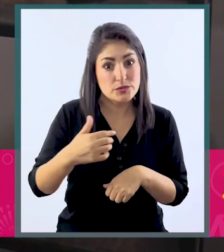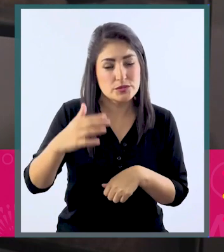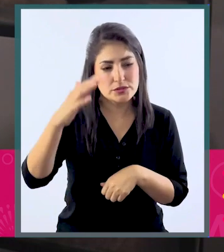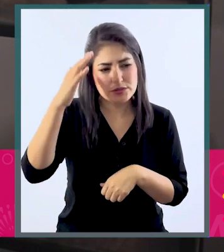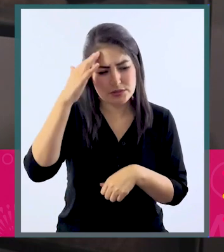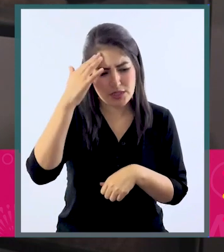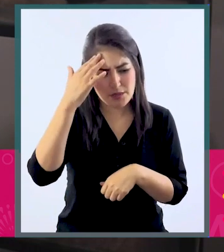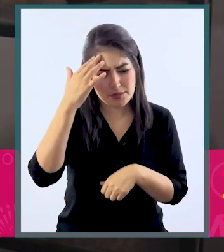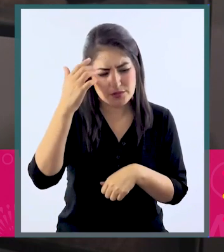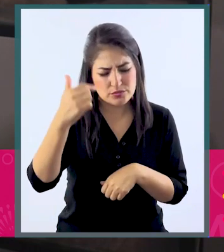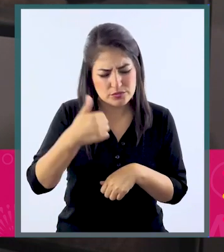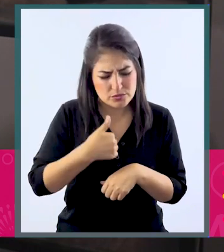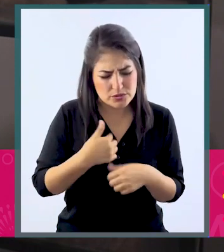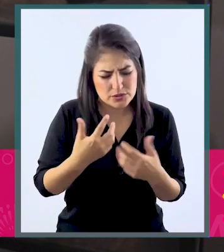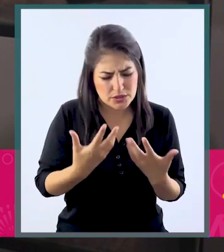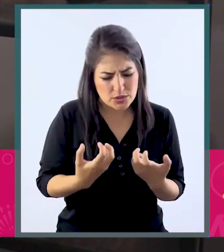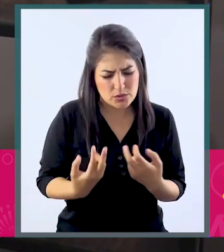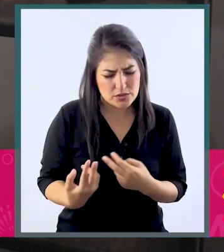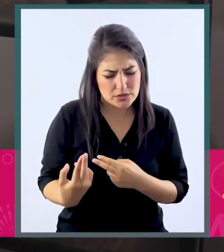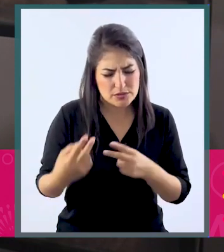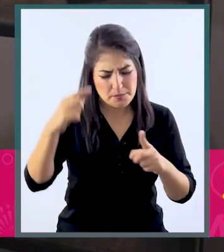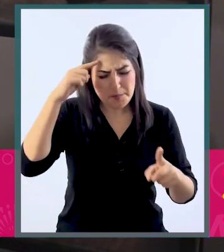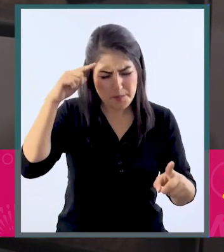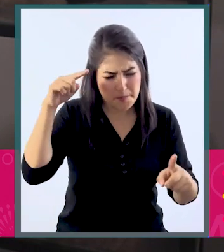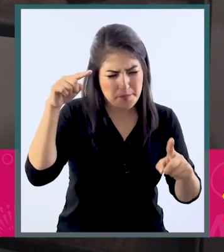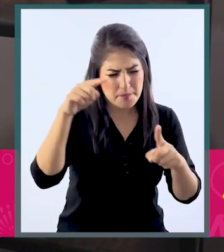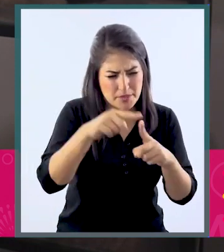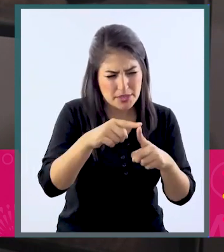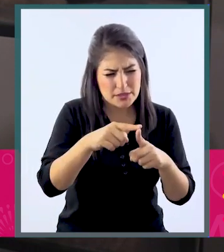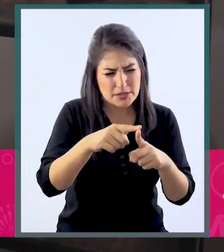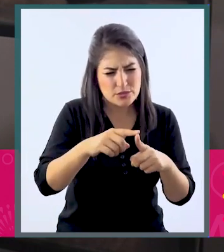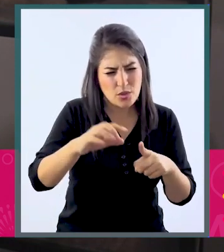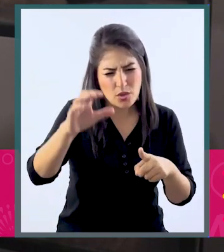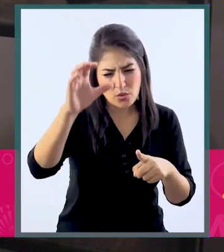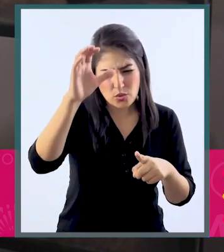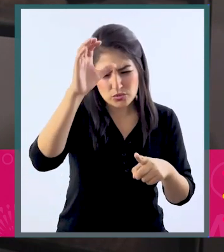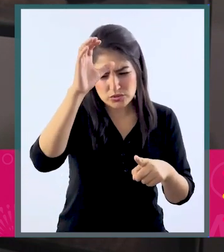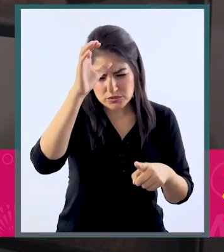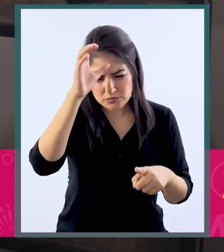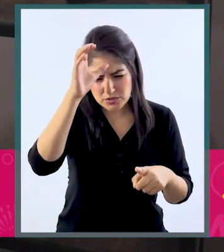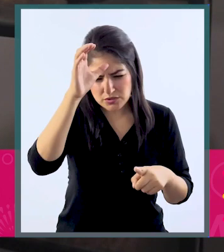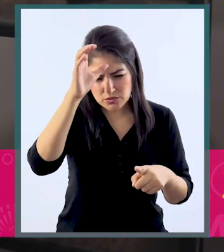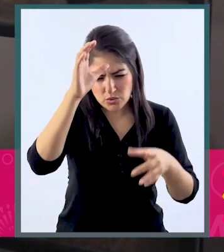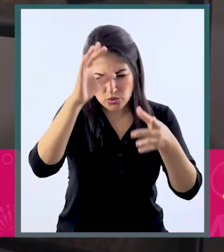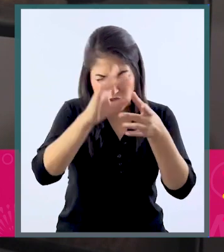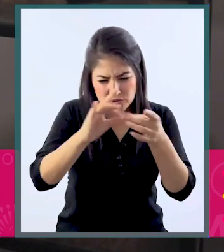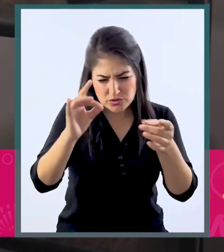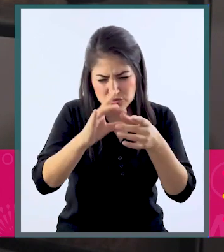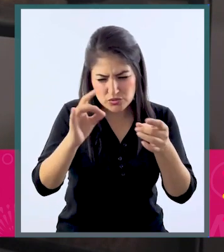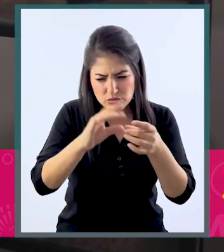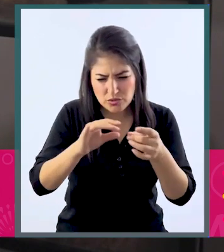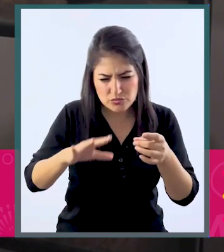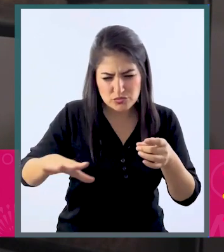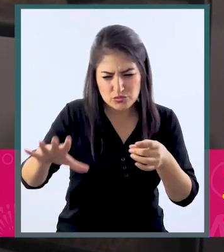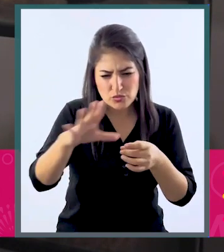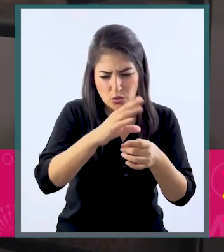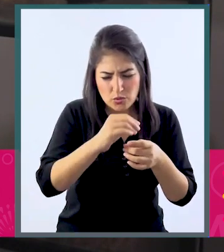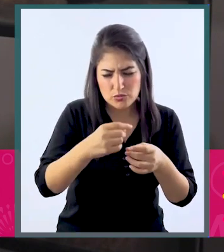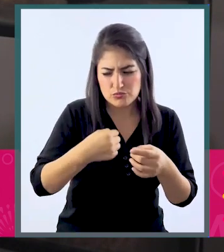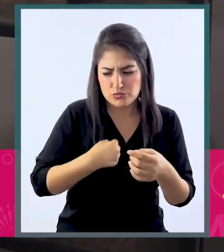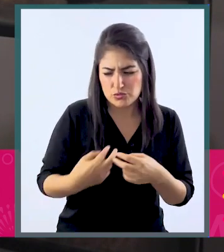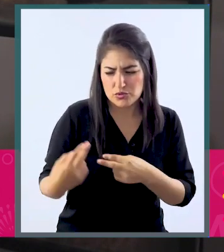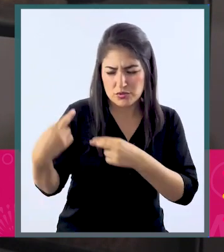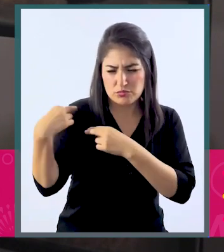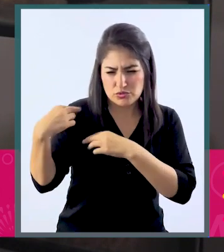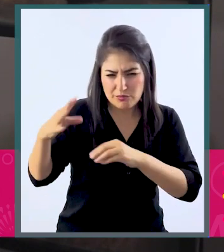se fijó desde un momento una responsabilidad y una meta de contribuir con el conocimiento de nuestra